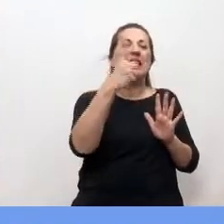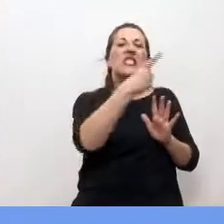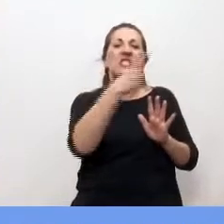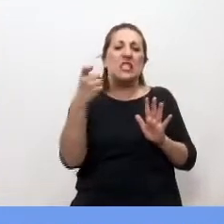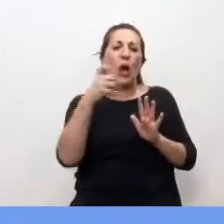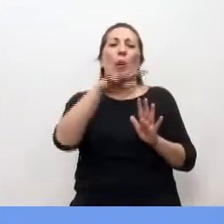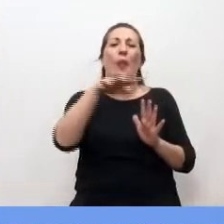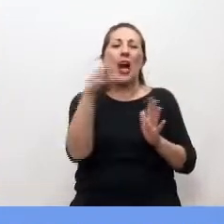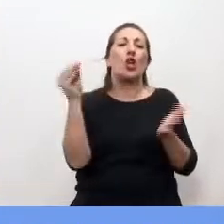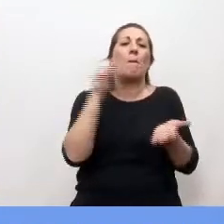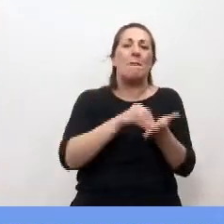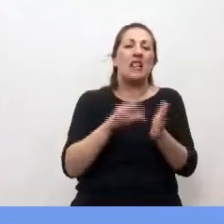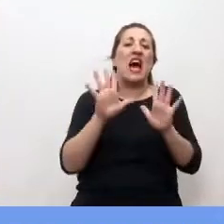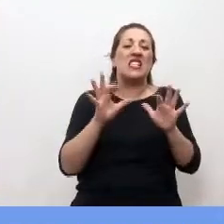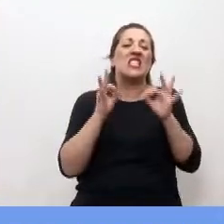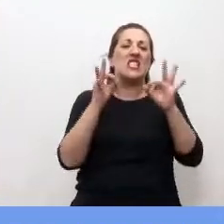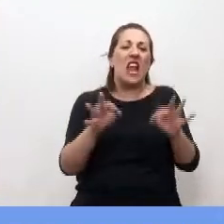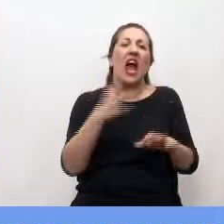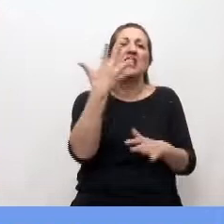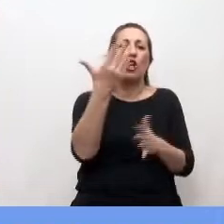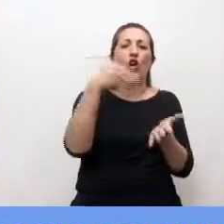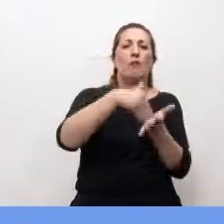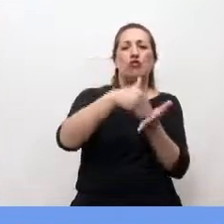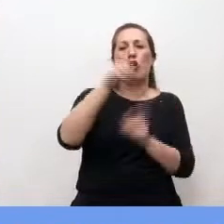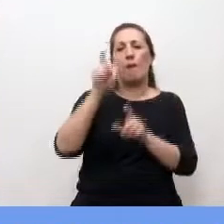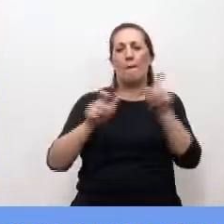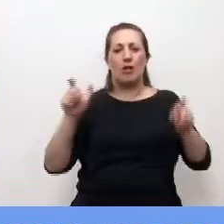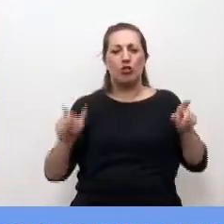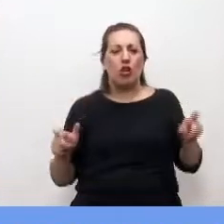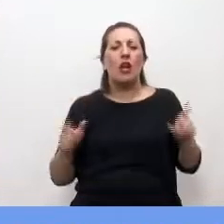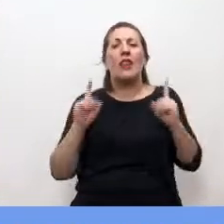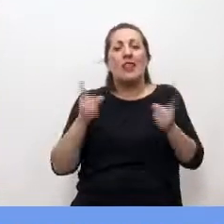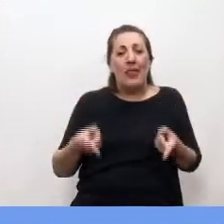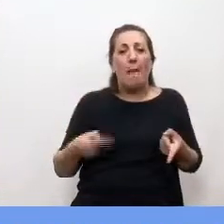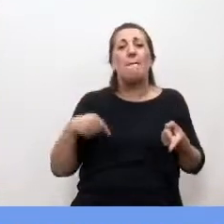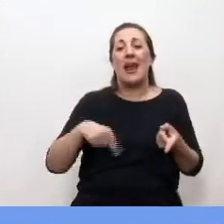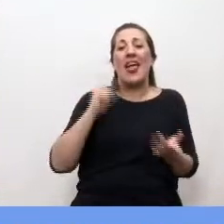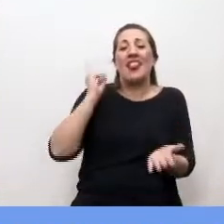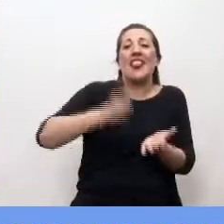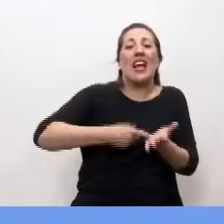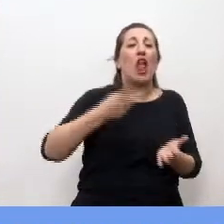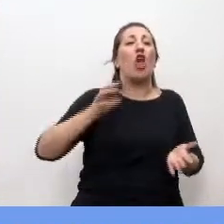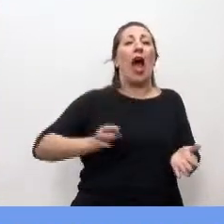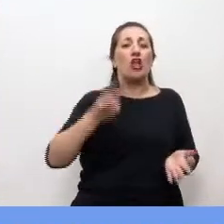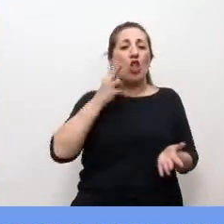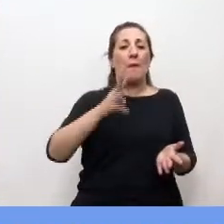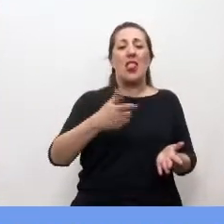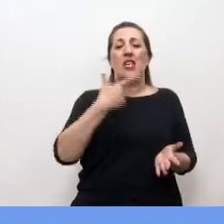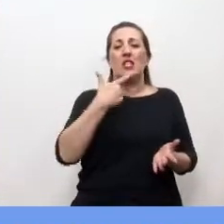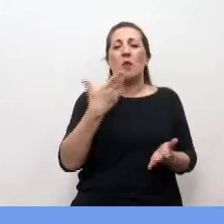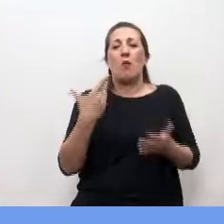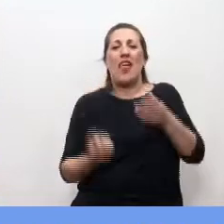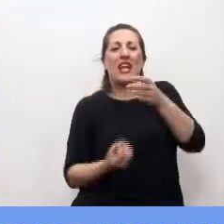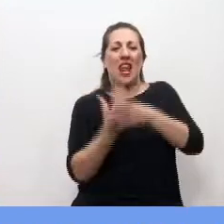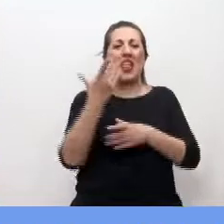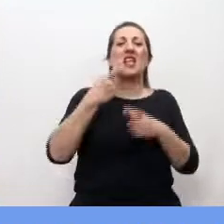llegando así a 5 millones de personas también les permitimos se permitió con este decreto del 17 crear algo que es el